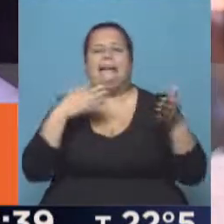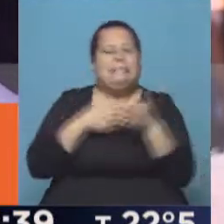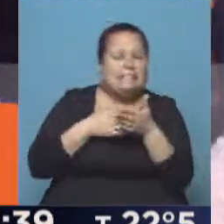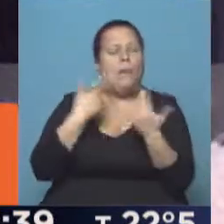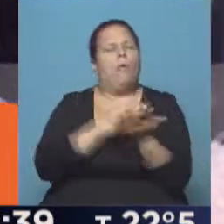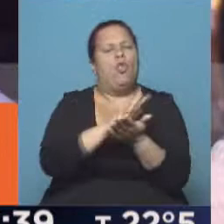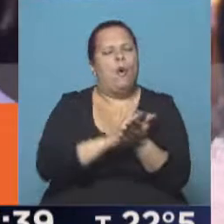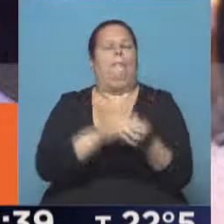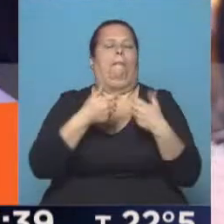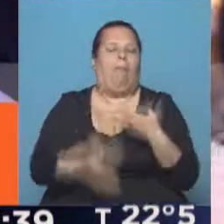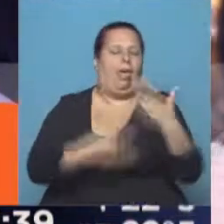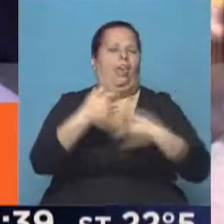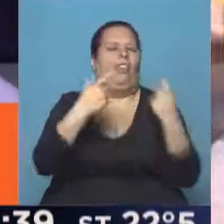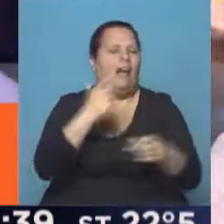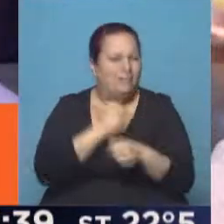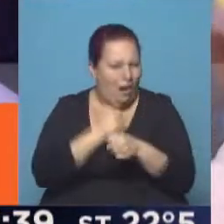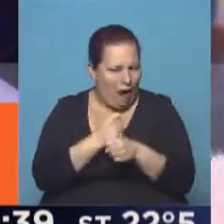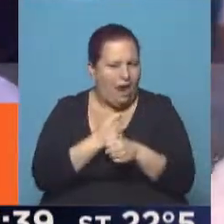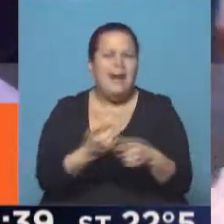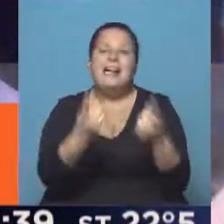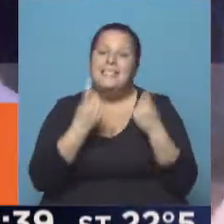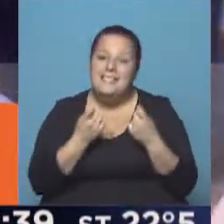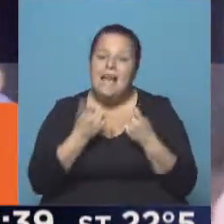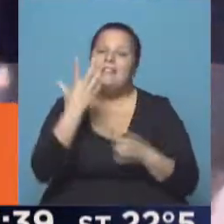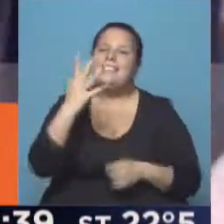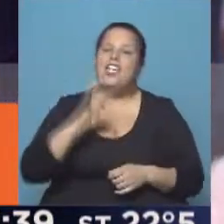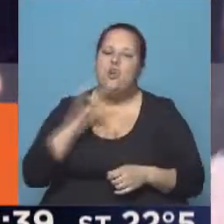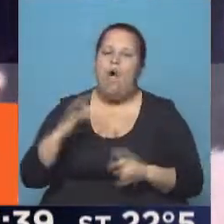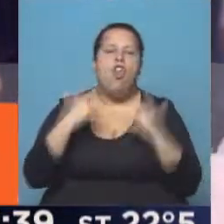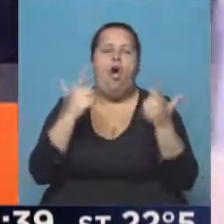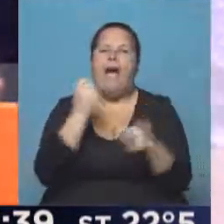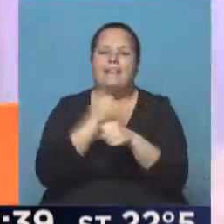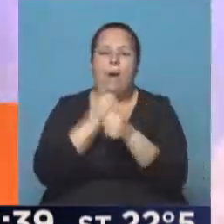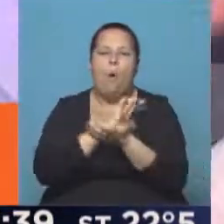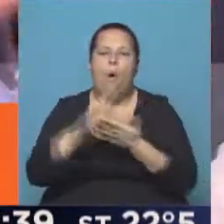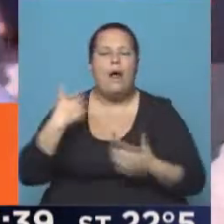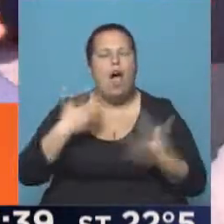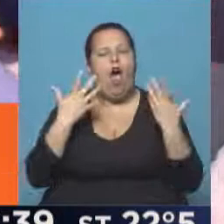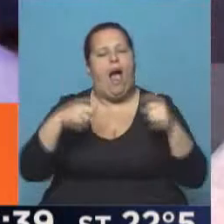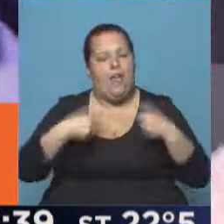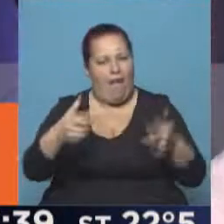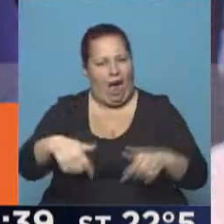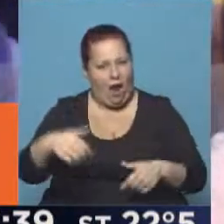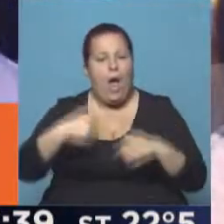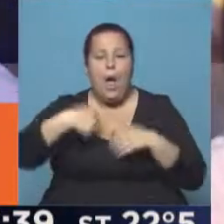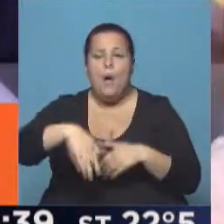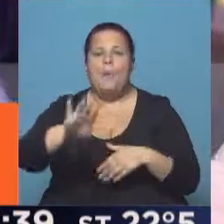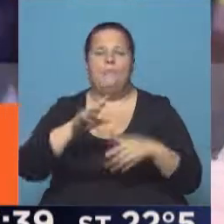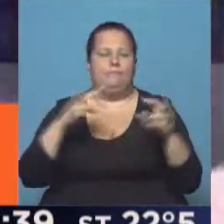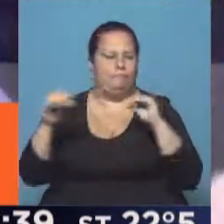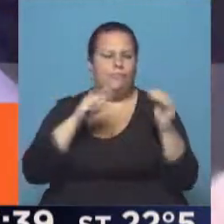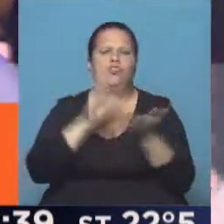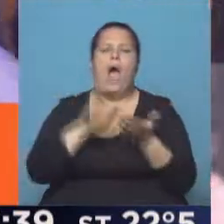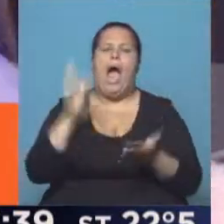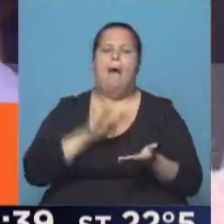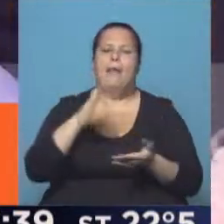que tengamos que nos permita generar empleo. Estamos hace 5 años que no se genera empleo en la Argentina, esperamos que se genere. ¿Y van a impulsar, digamos, las amenazas